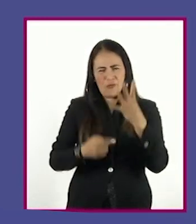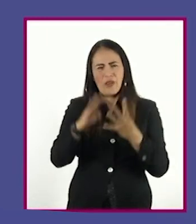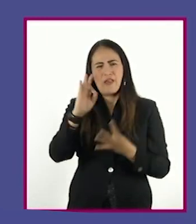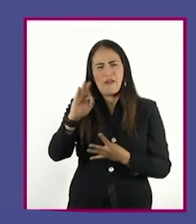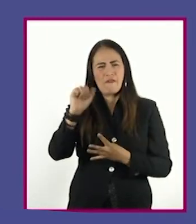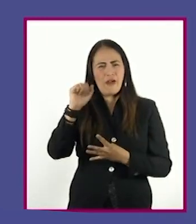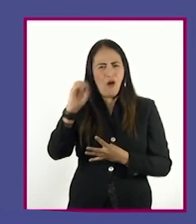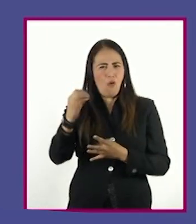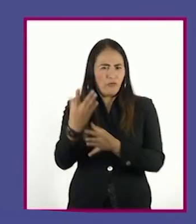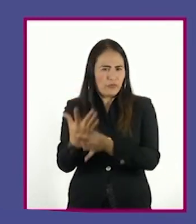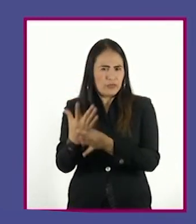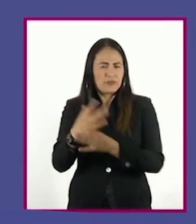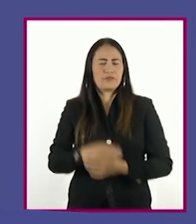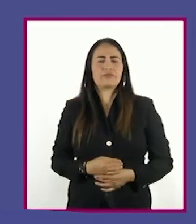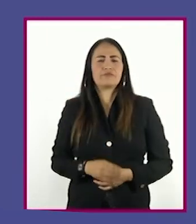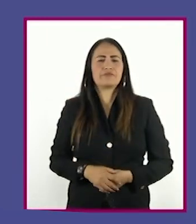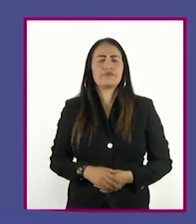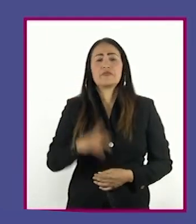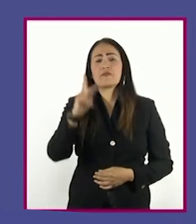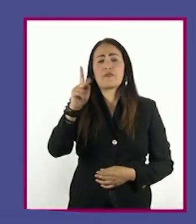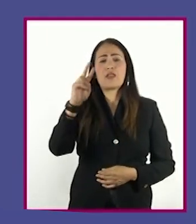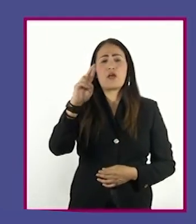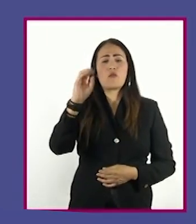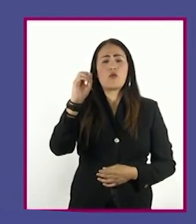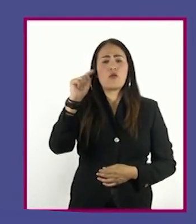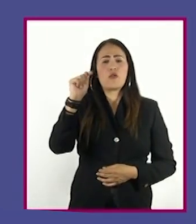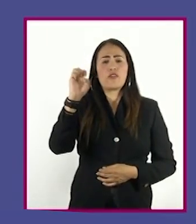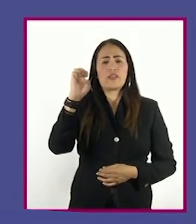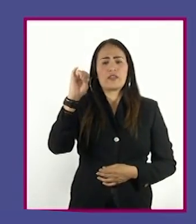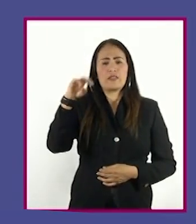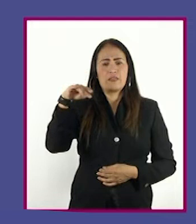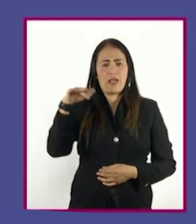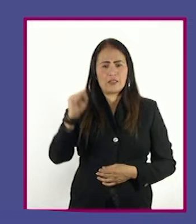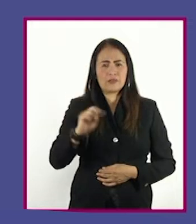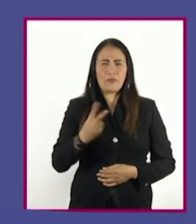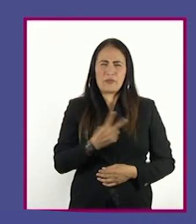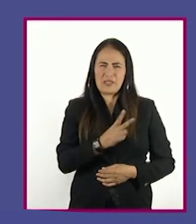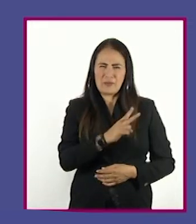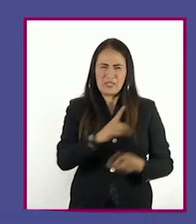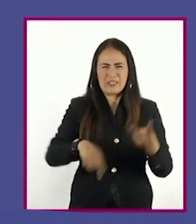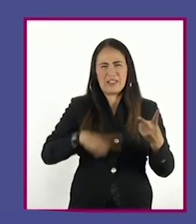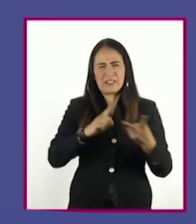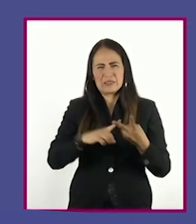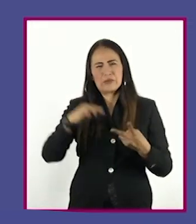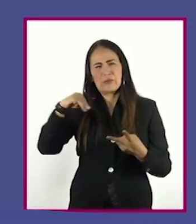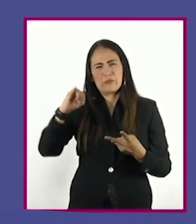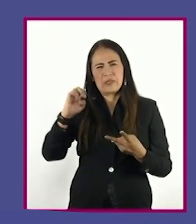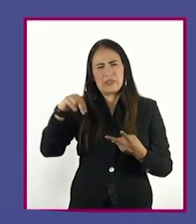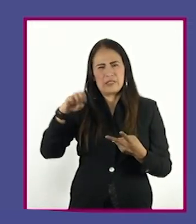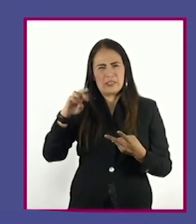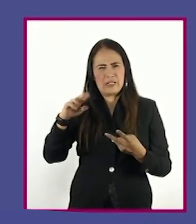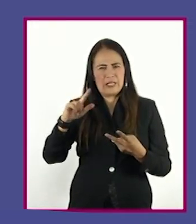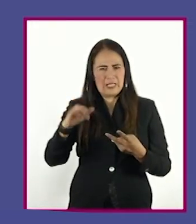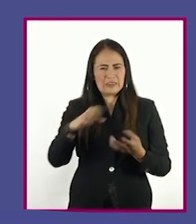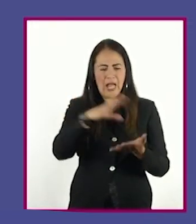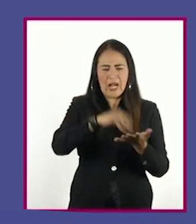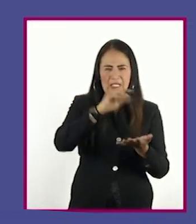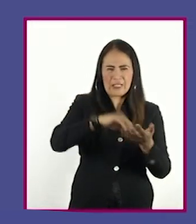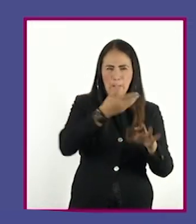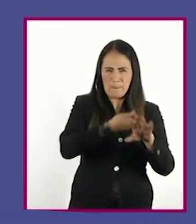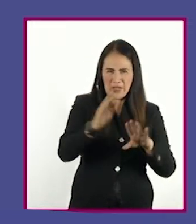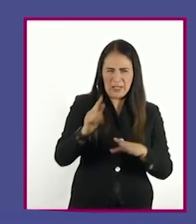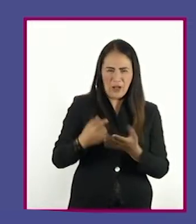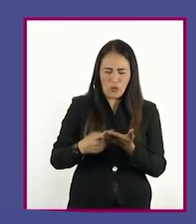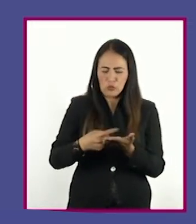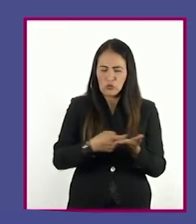Por ejemplo, el contenido de proteínas, vitaminas y minerales de los gusanos de la harina es similar a la del